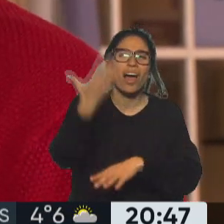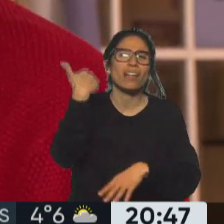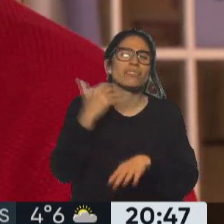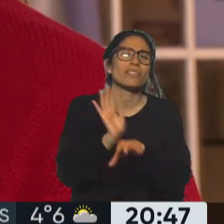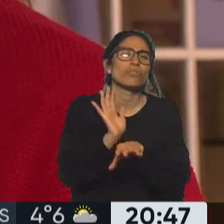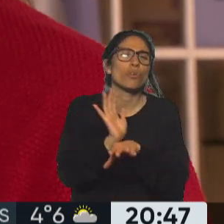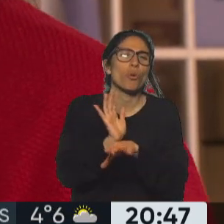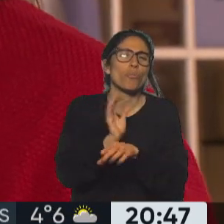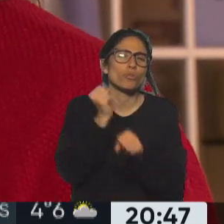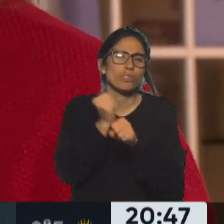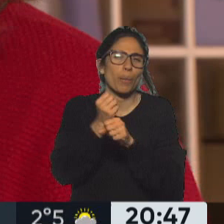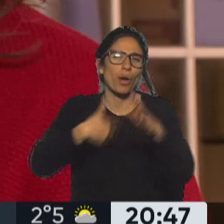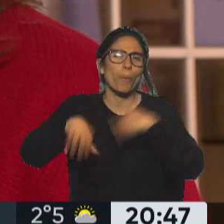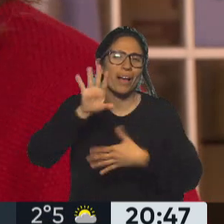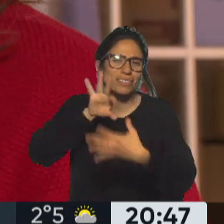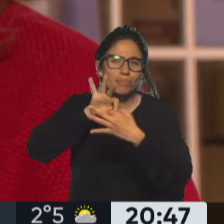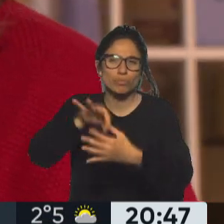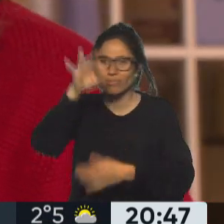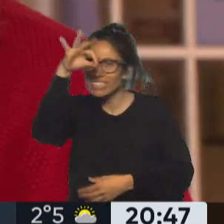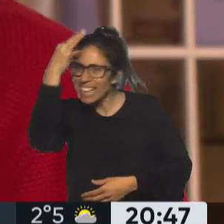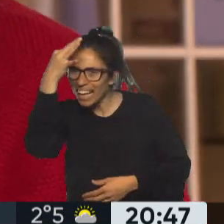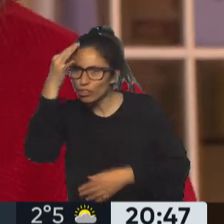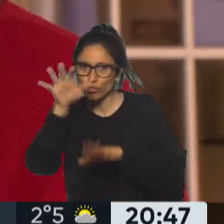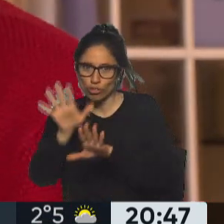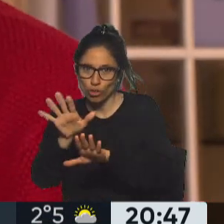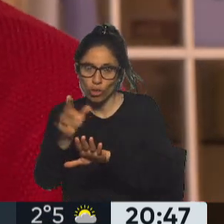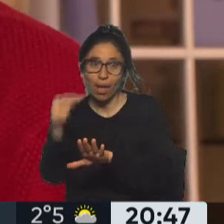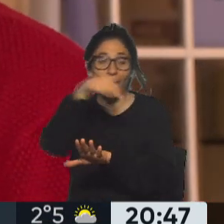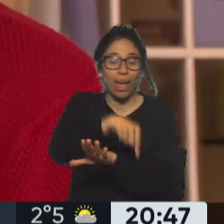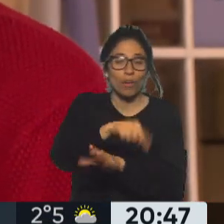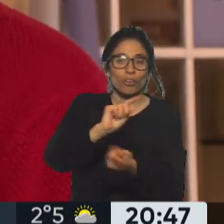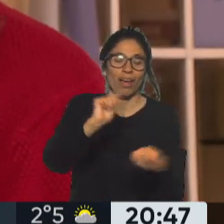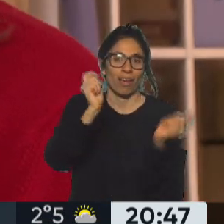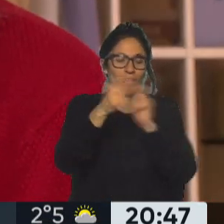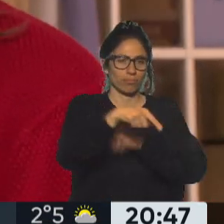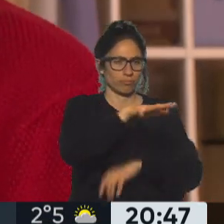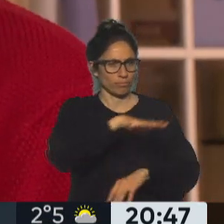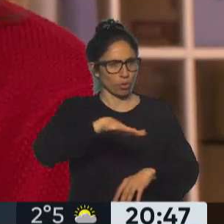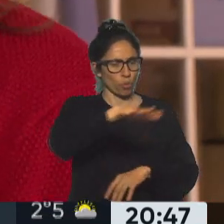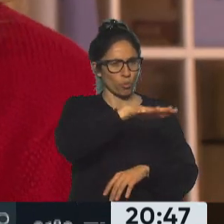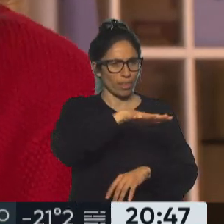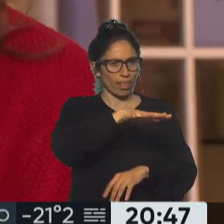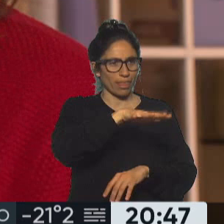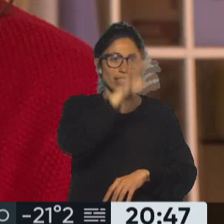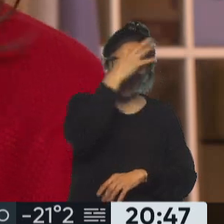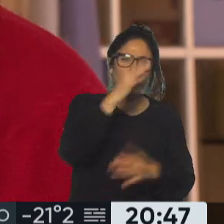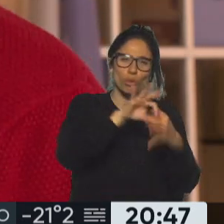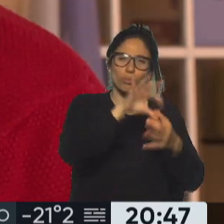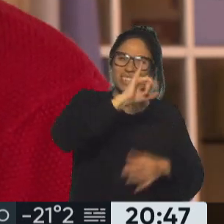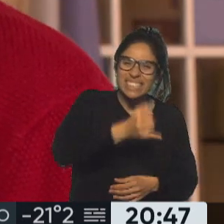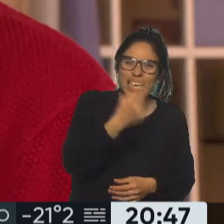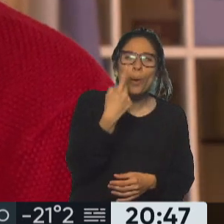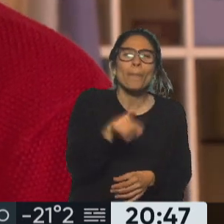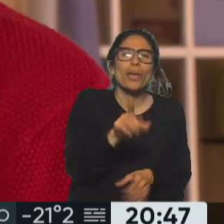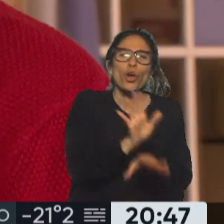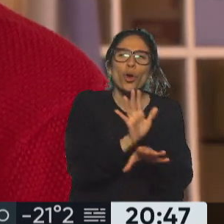y en este caso encontrarme con una comunidad que está vinculada con el teatro, pero que además está vinculada con el cotidiano absoluto